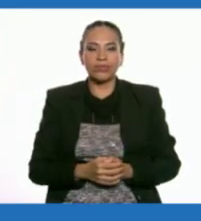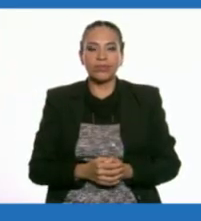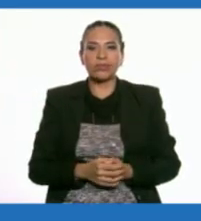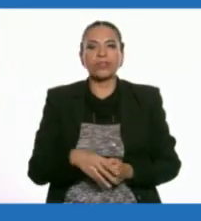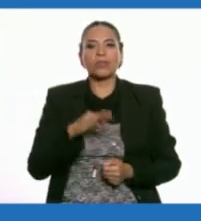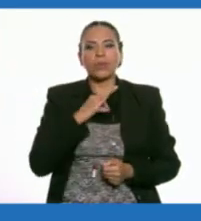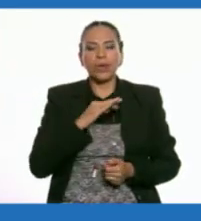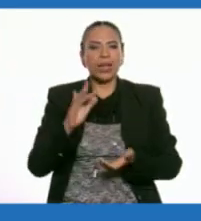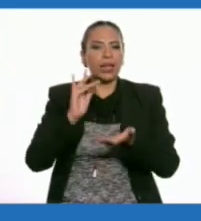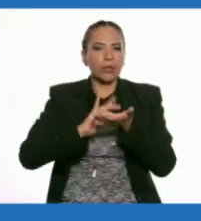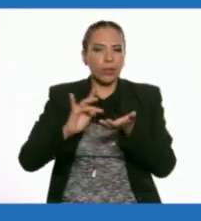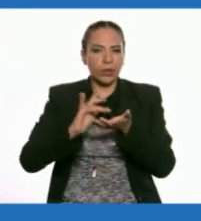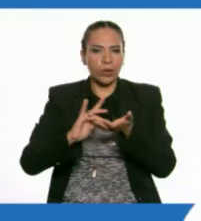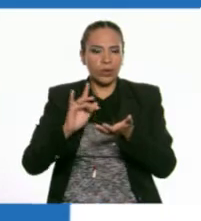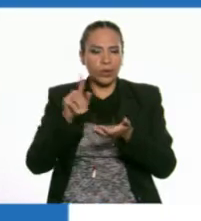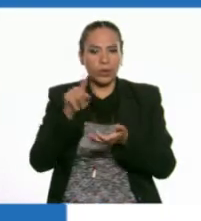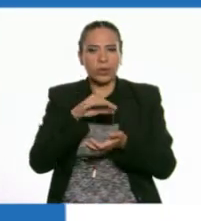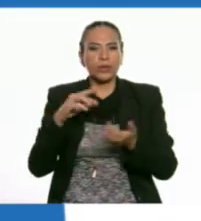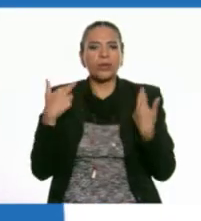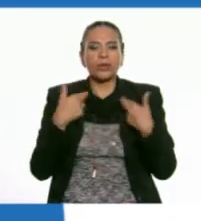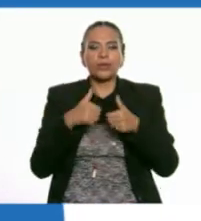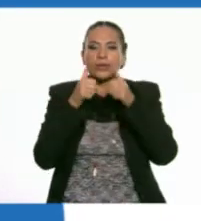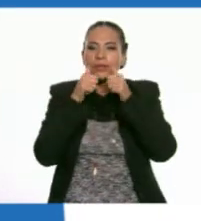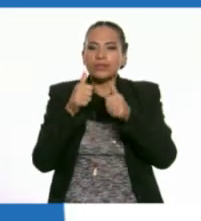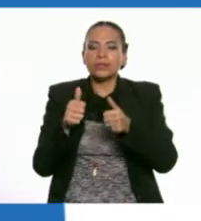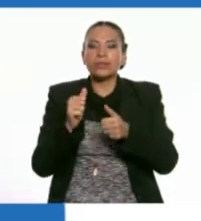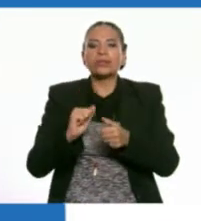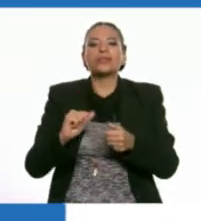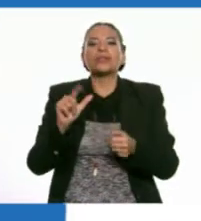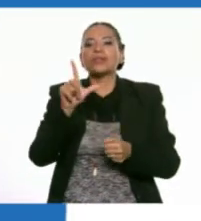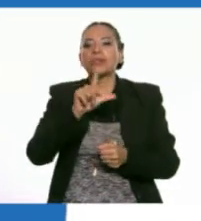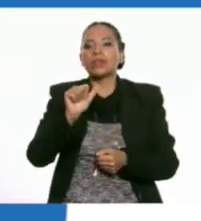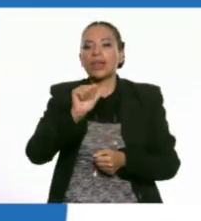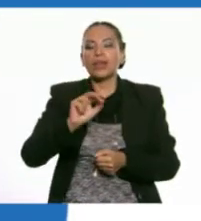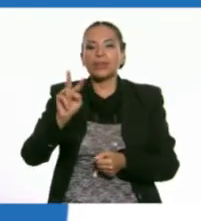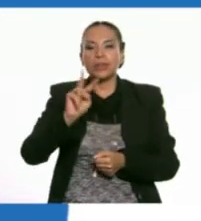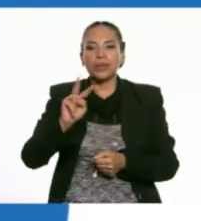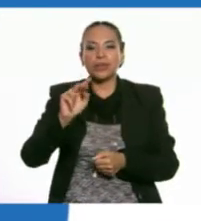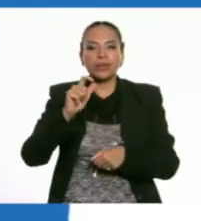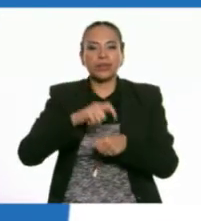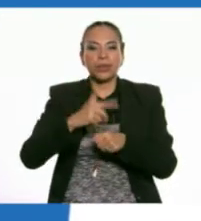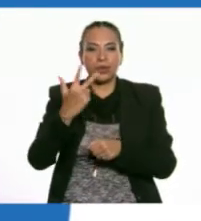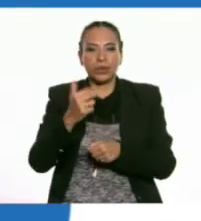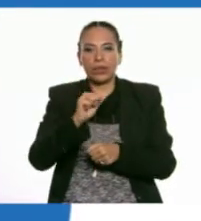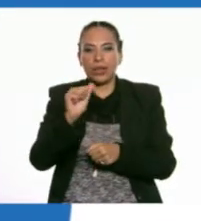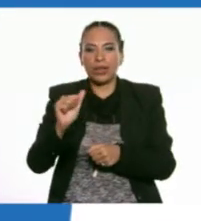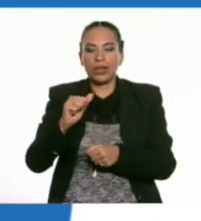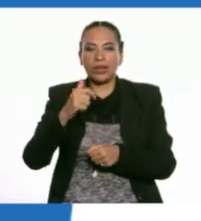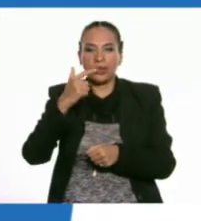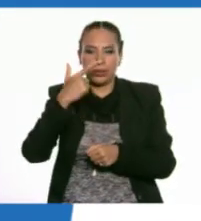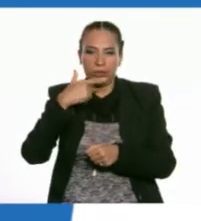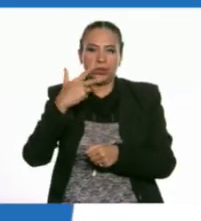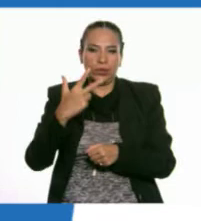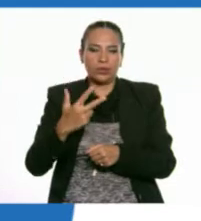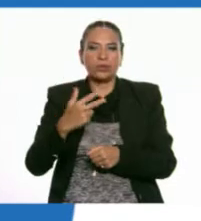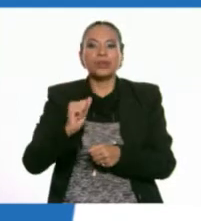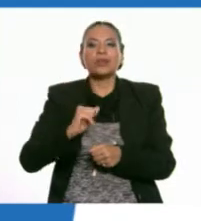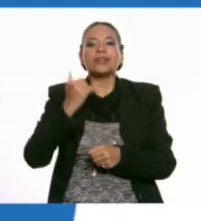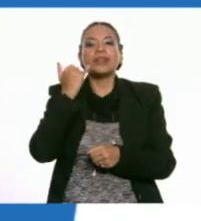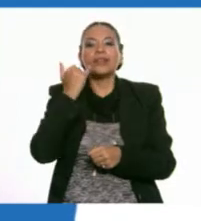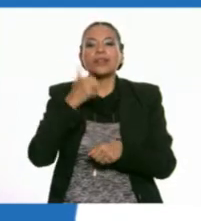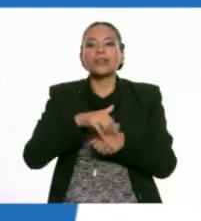Para solicitar apoyo pedagógico, comunícate con maestras y maestros de lunes a viernes de 8 a 20 horas al